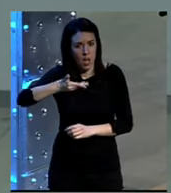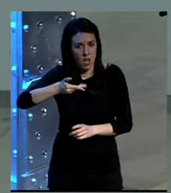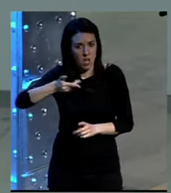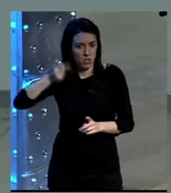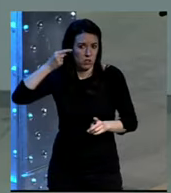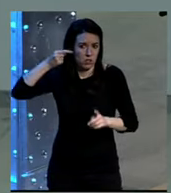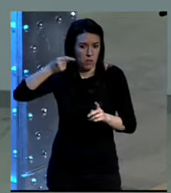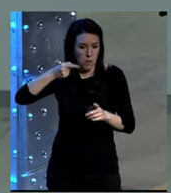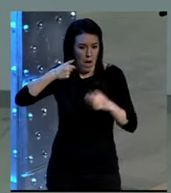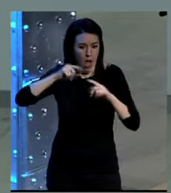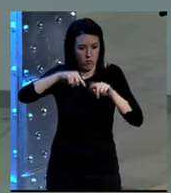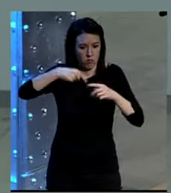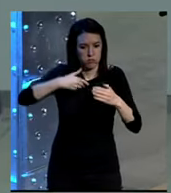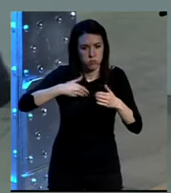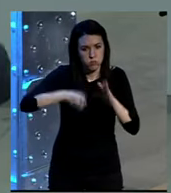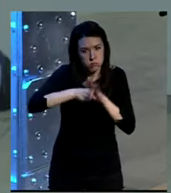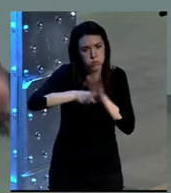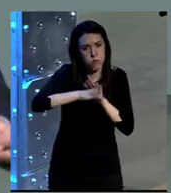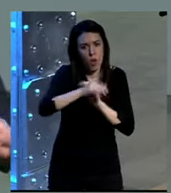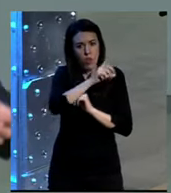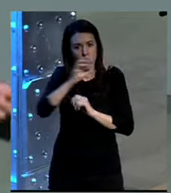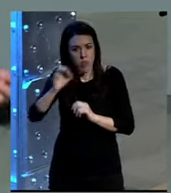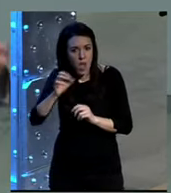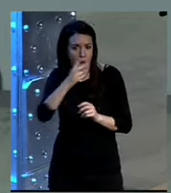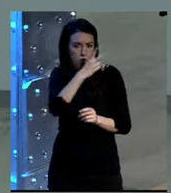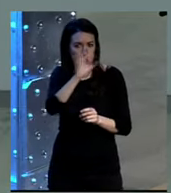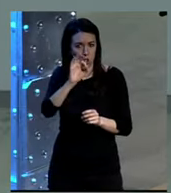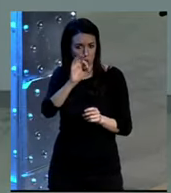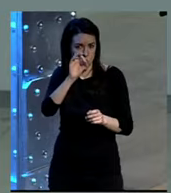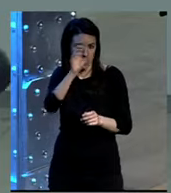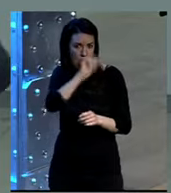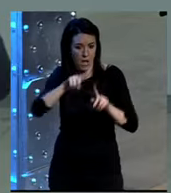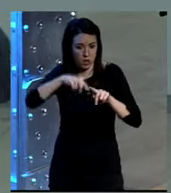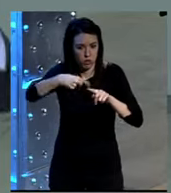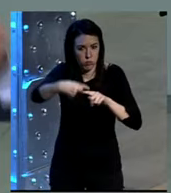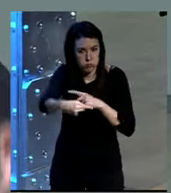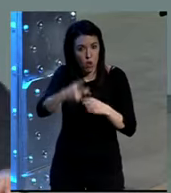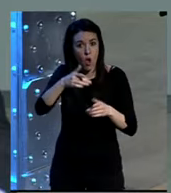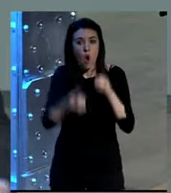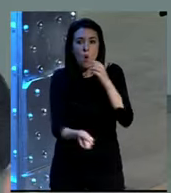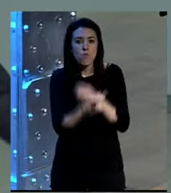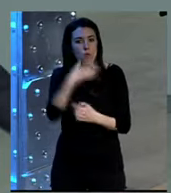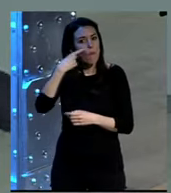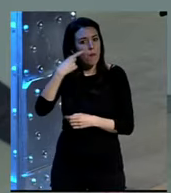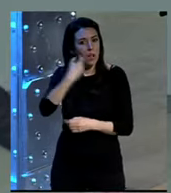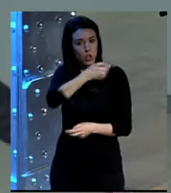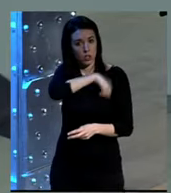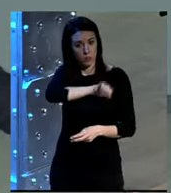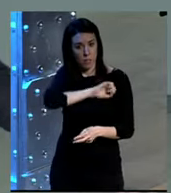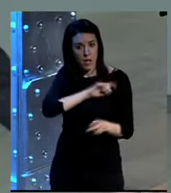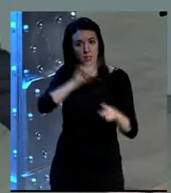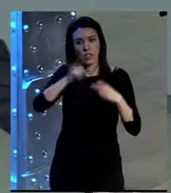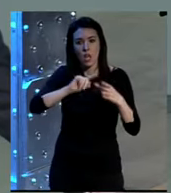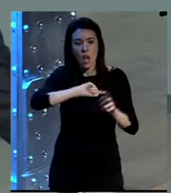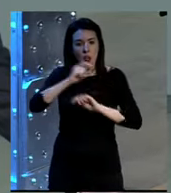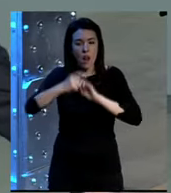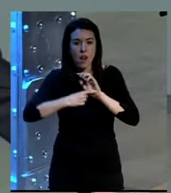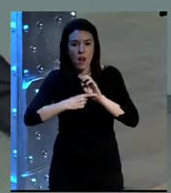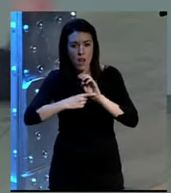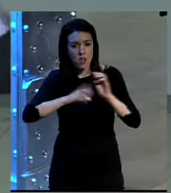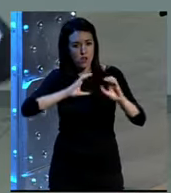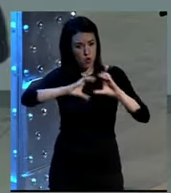o 150 años después. Ahí nació el Banco de España, ahí la ley Moyano de Educación, que ha estado prácticamente vigente, que